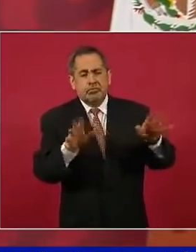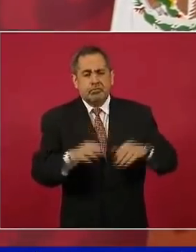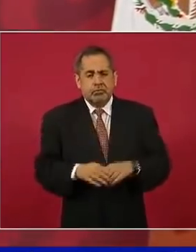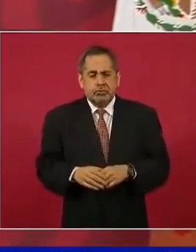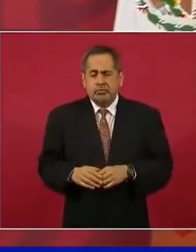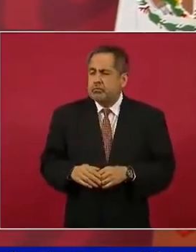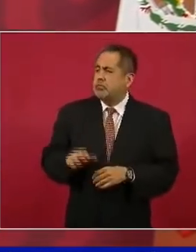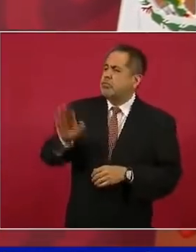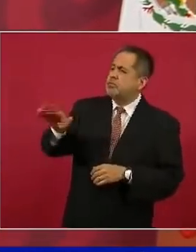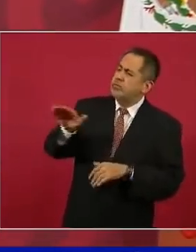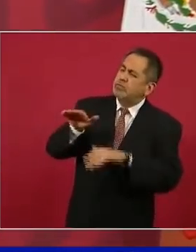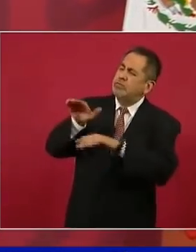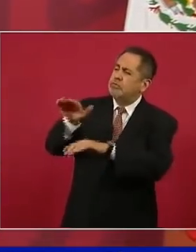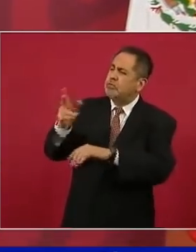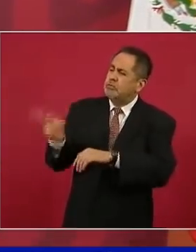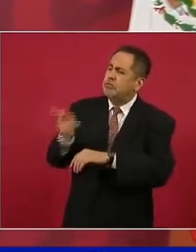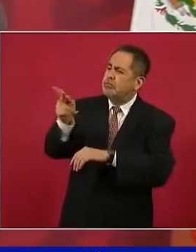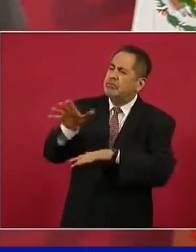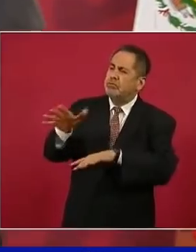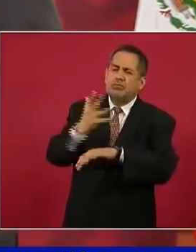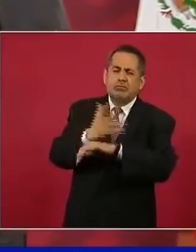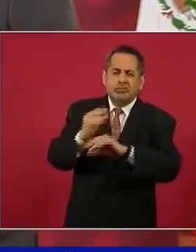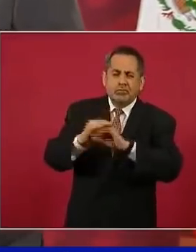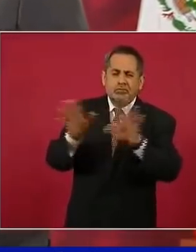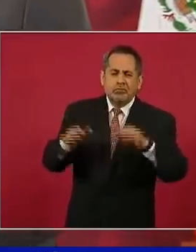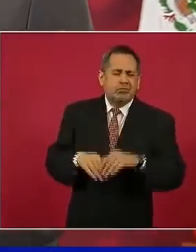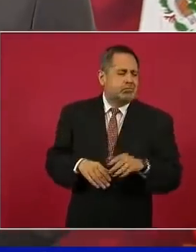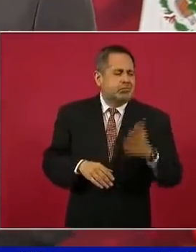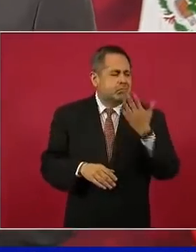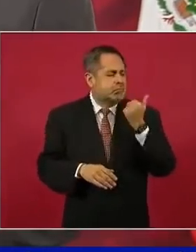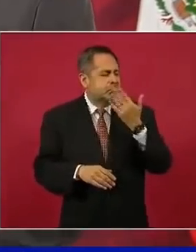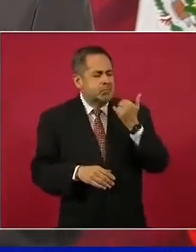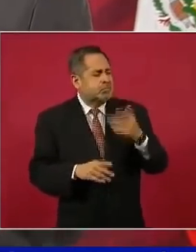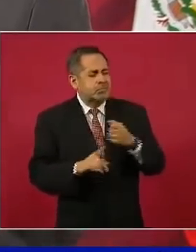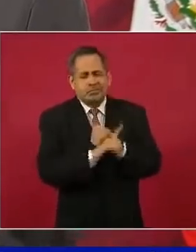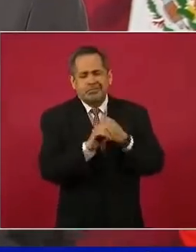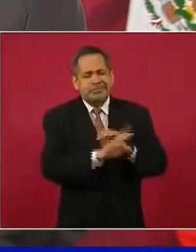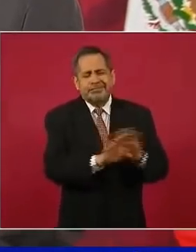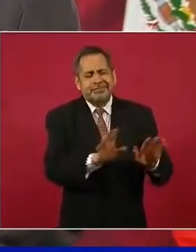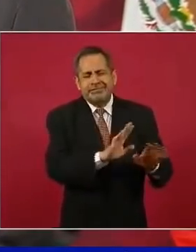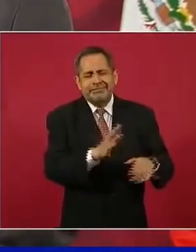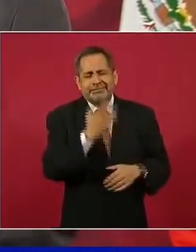combate a la corrupción o a qué lo atribuya? No hay problema. En la administración.